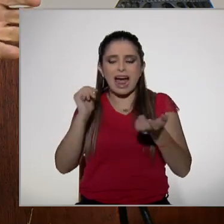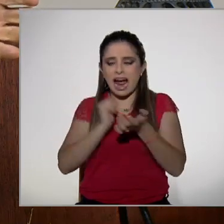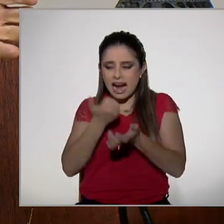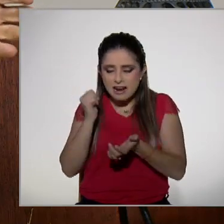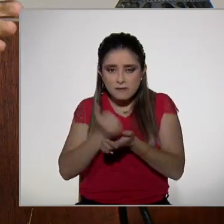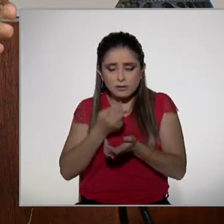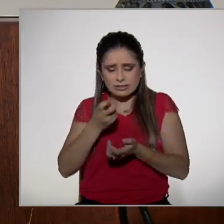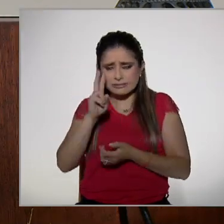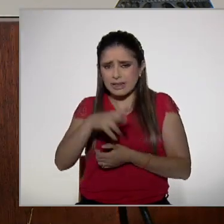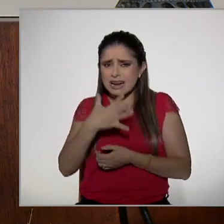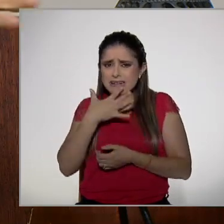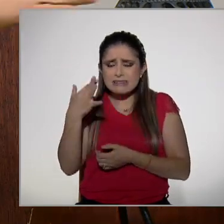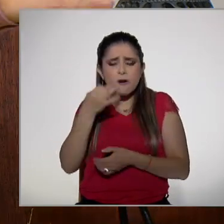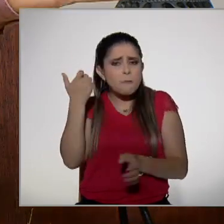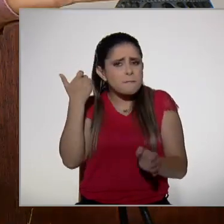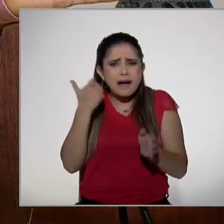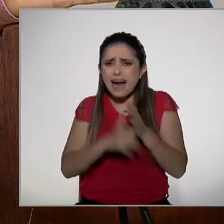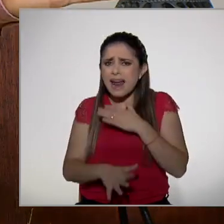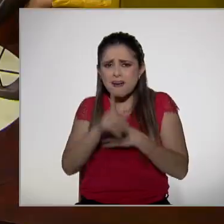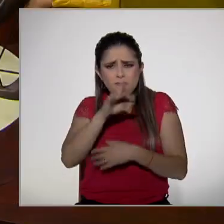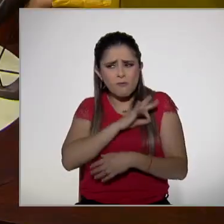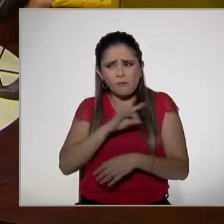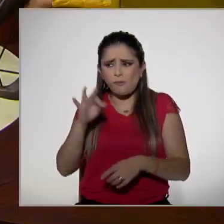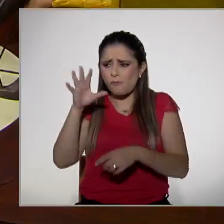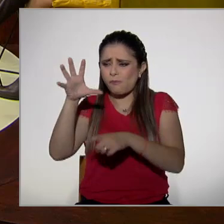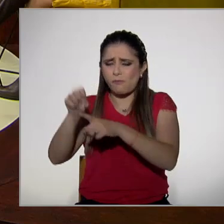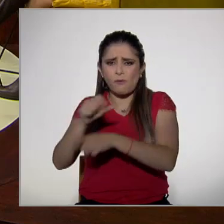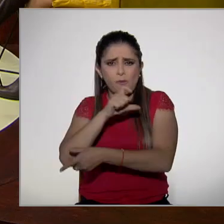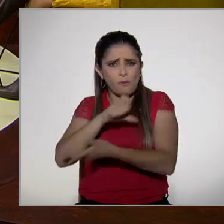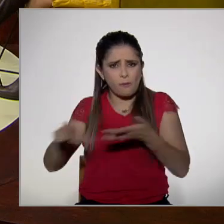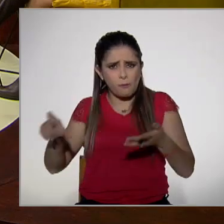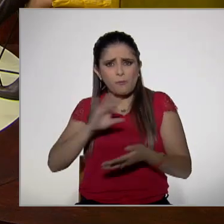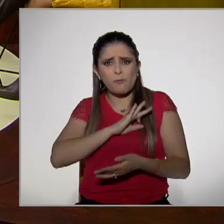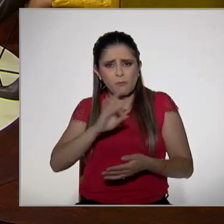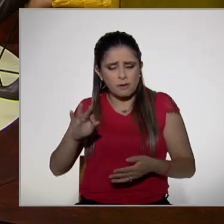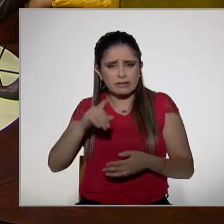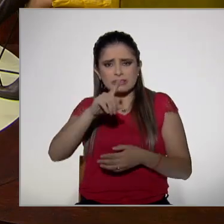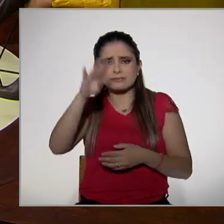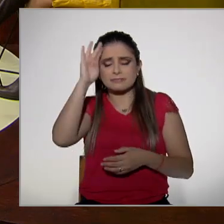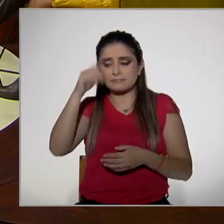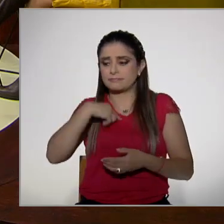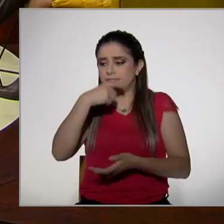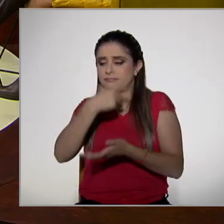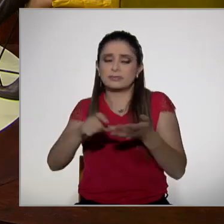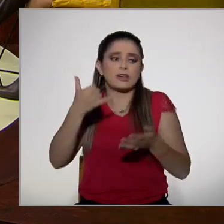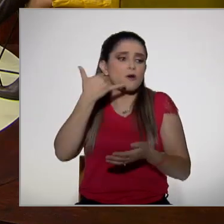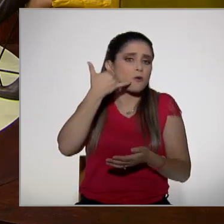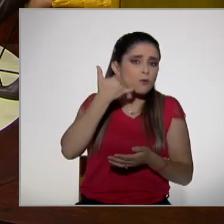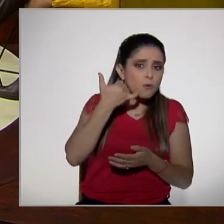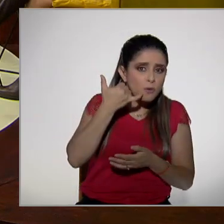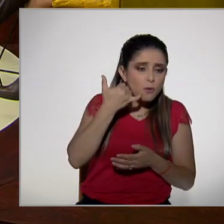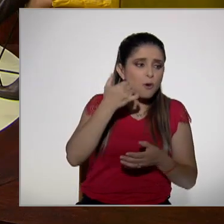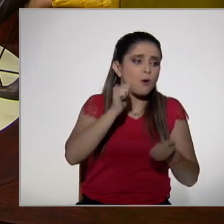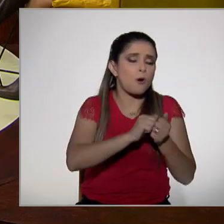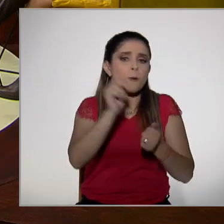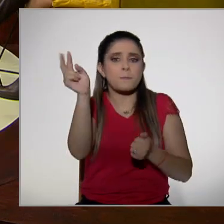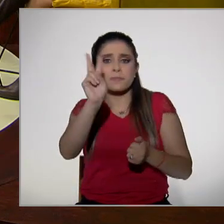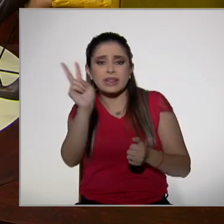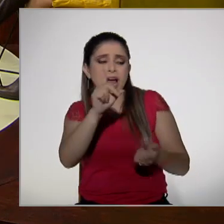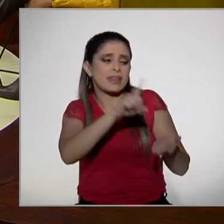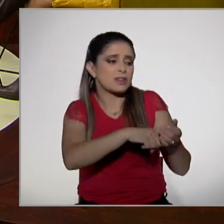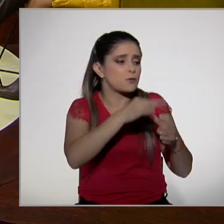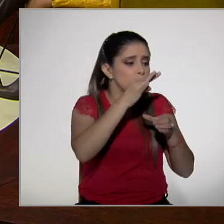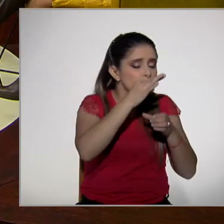y son relativamente baratos y están casi al alcance de todo el mundo que no pensamos en que me tengo que comprar un jugo fortificado con vitaminas de euronews